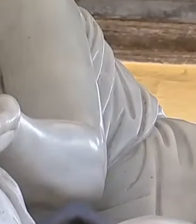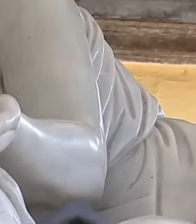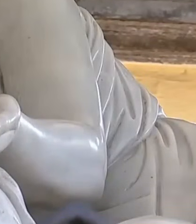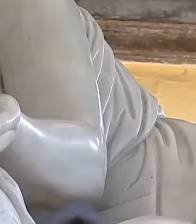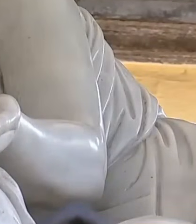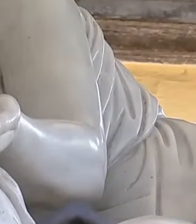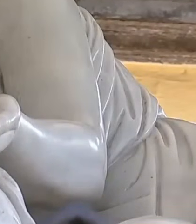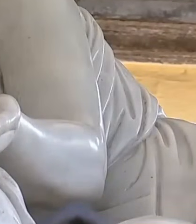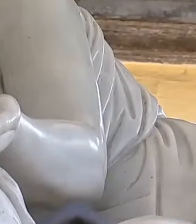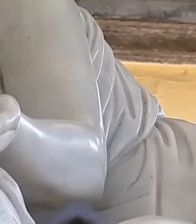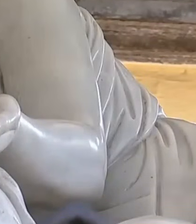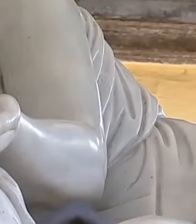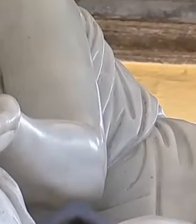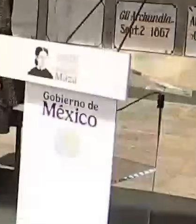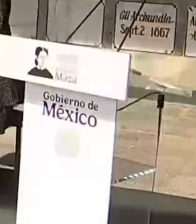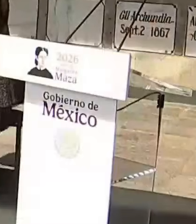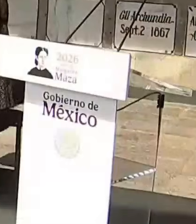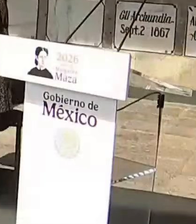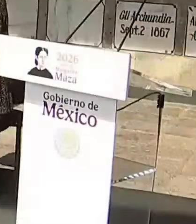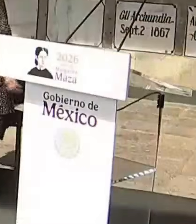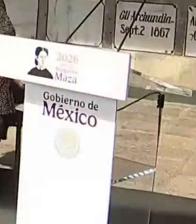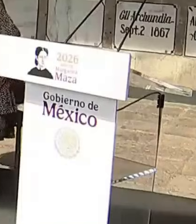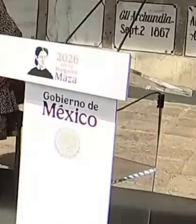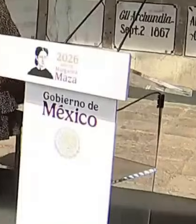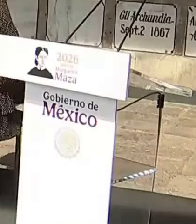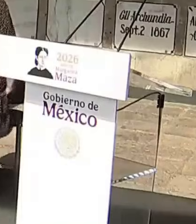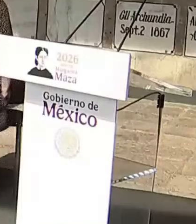Sean tan amables de tomar asiento.